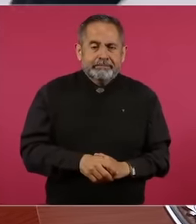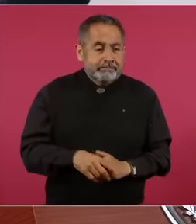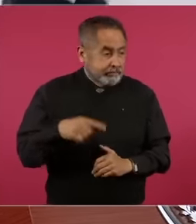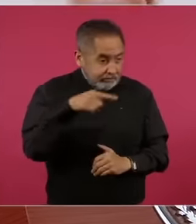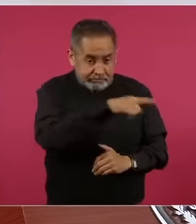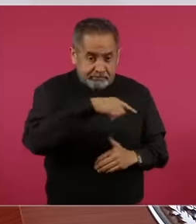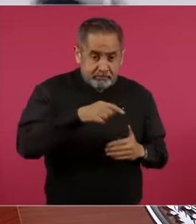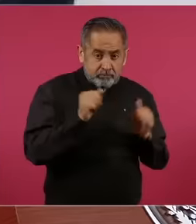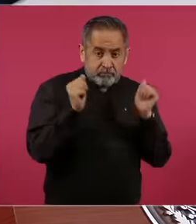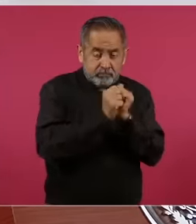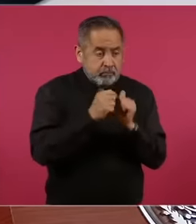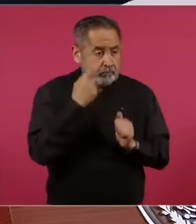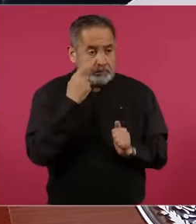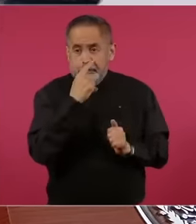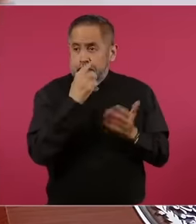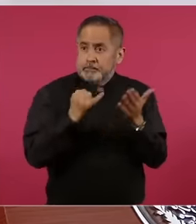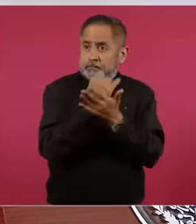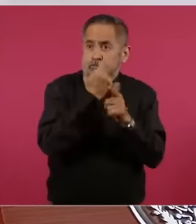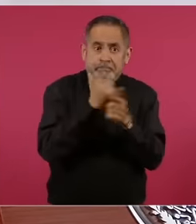¿Democrático? Nada.